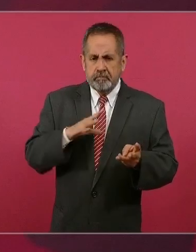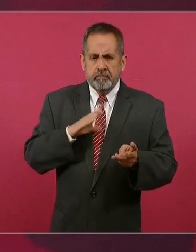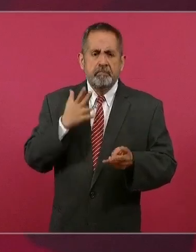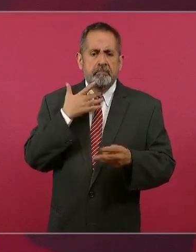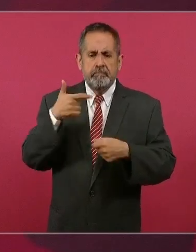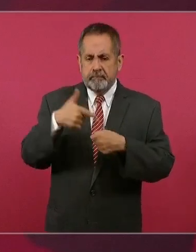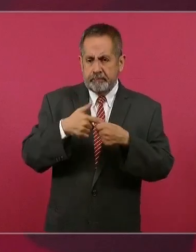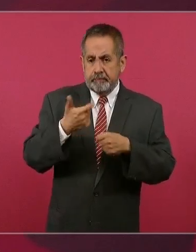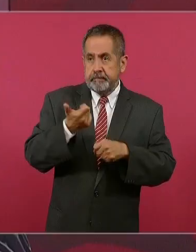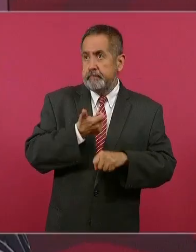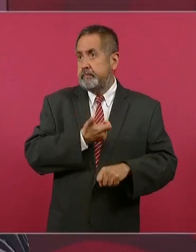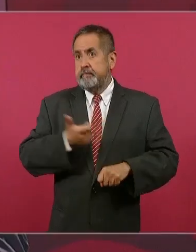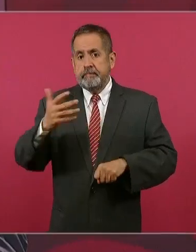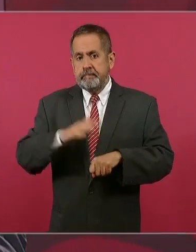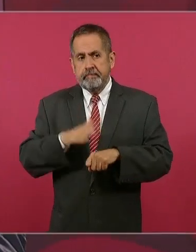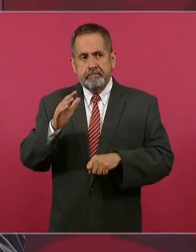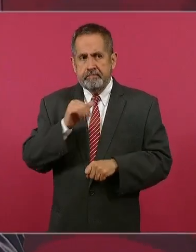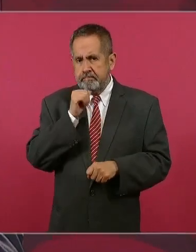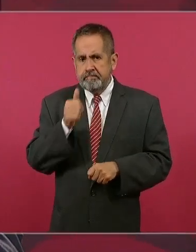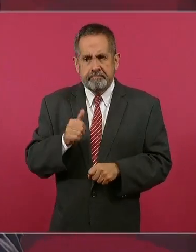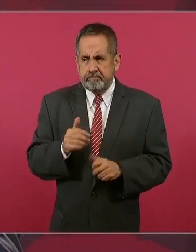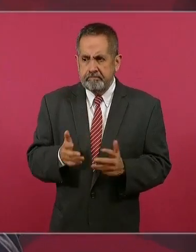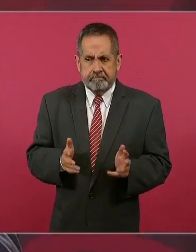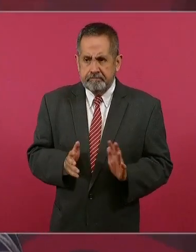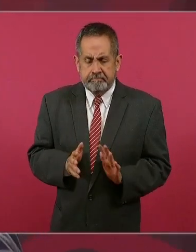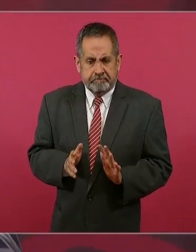de las gasolinas.